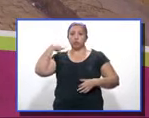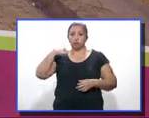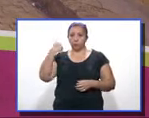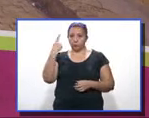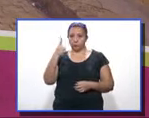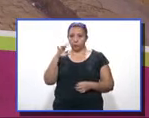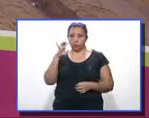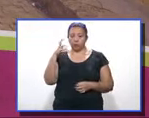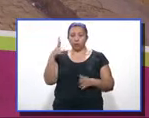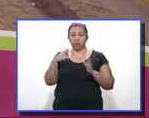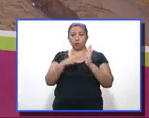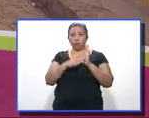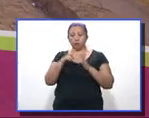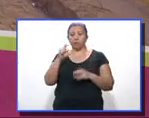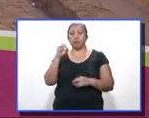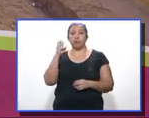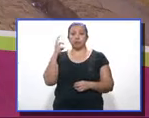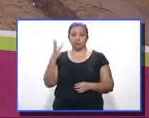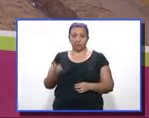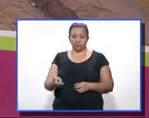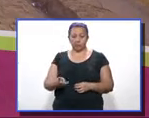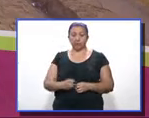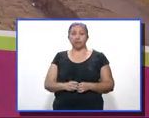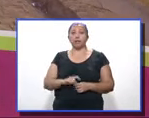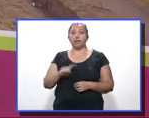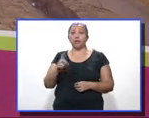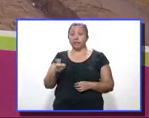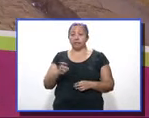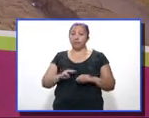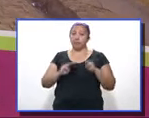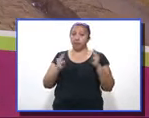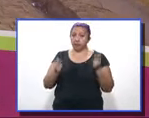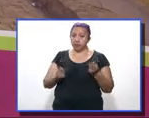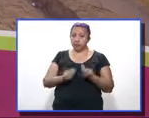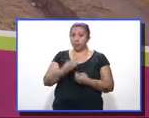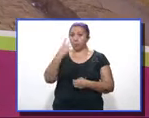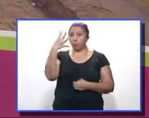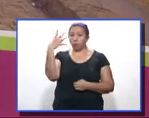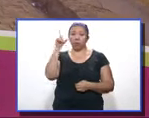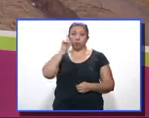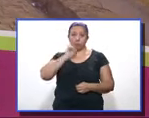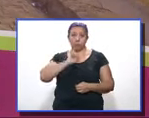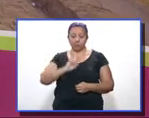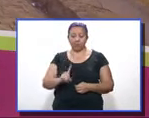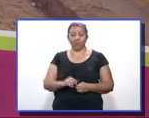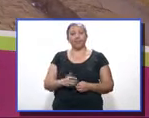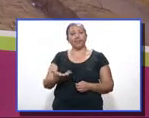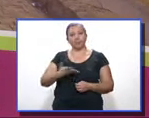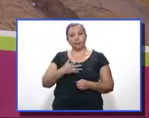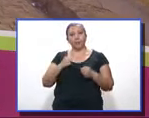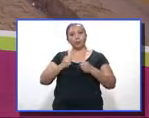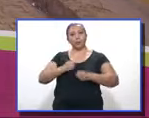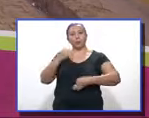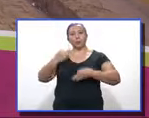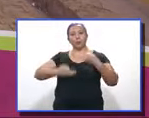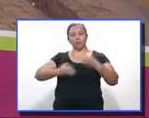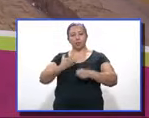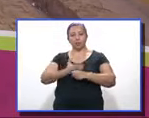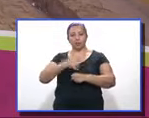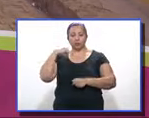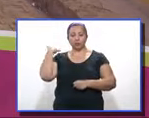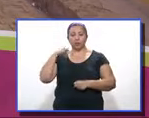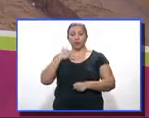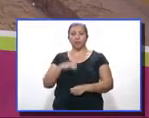1 de enero del 2023, convirtiéndose de esta manera en la cuarta mujer en presidir el Poder Judicial del Estado de